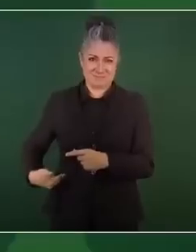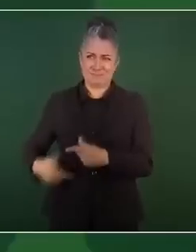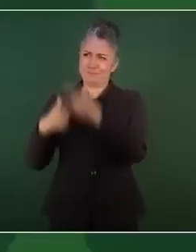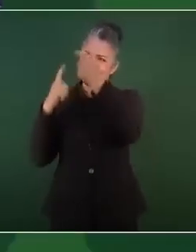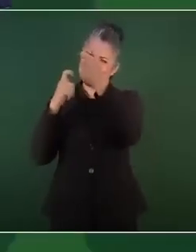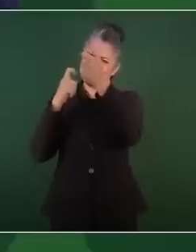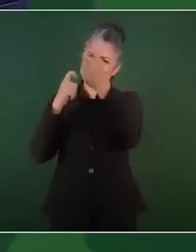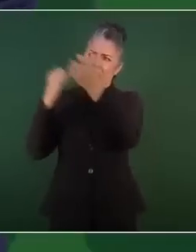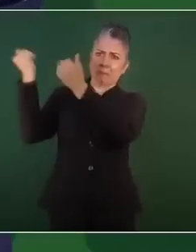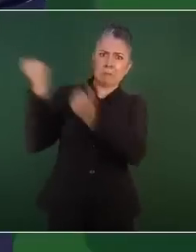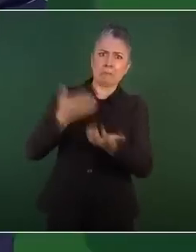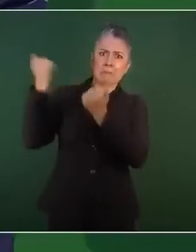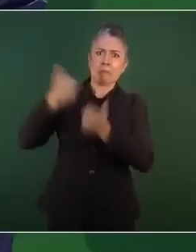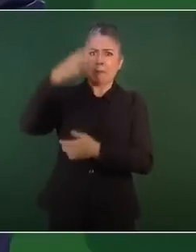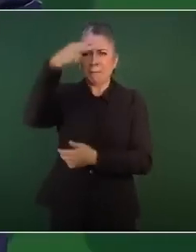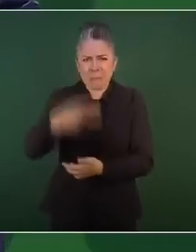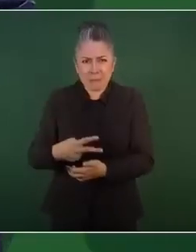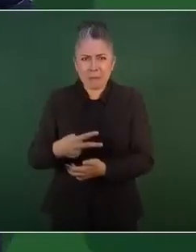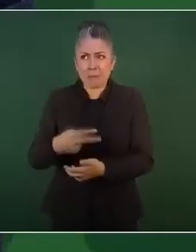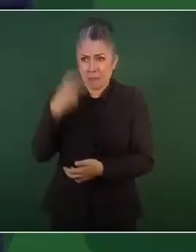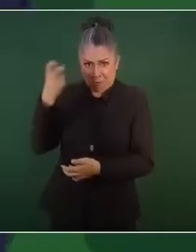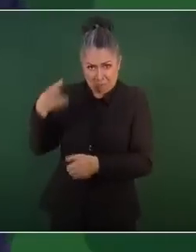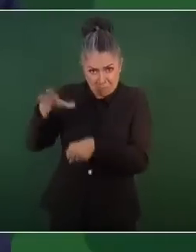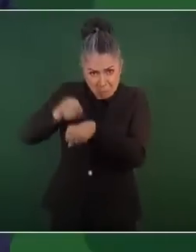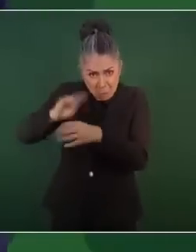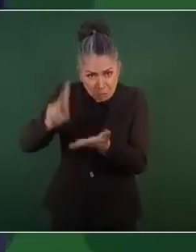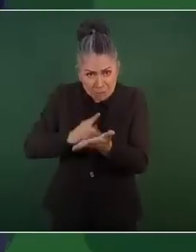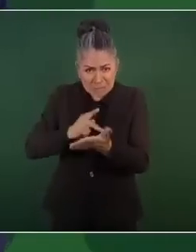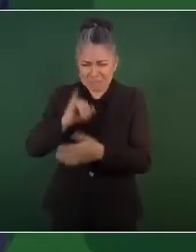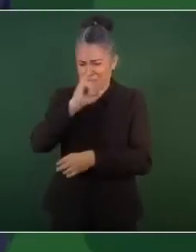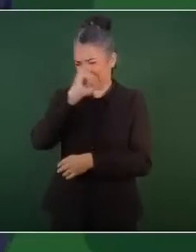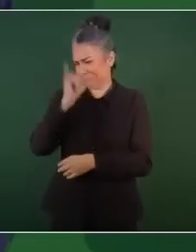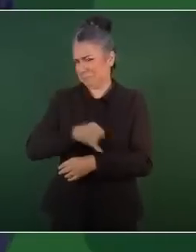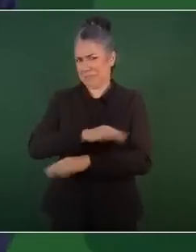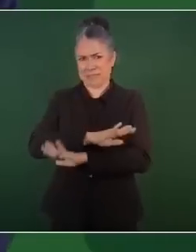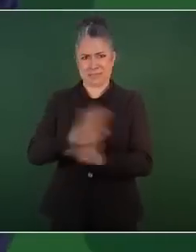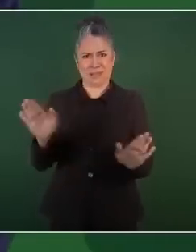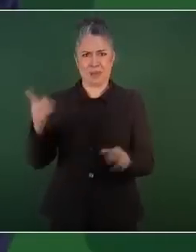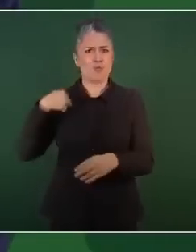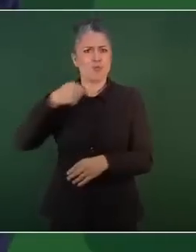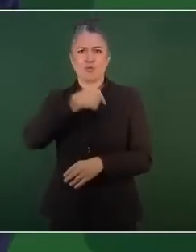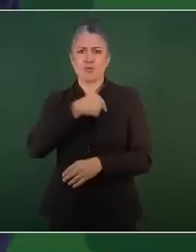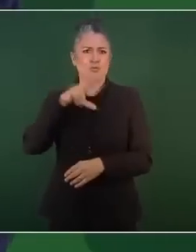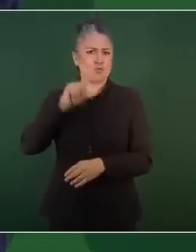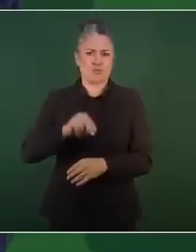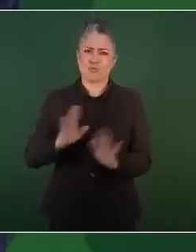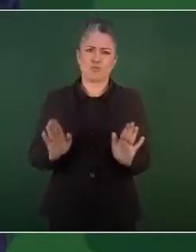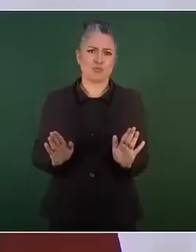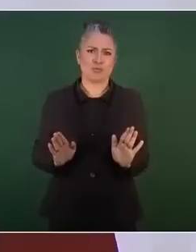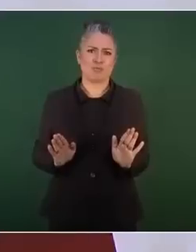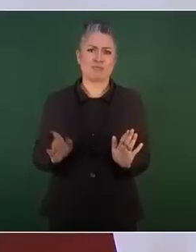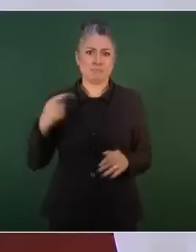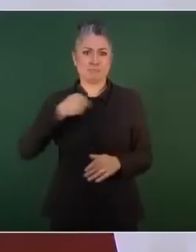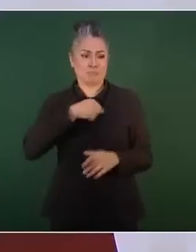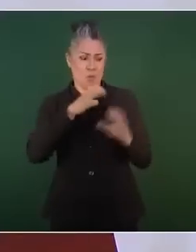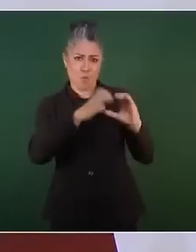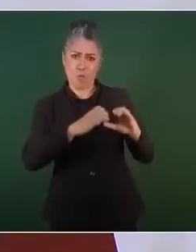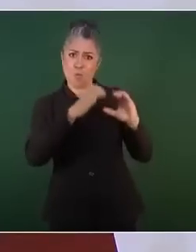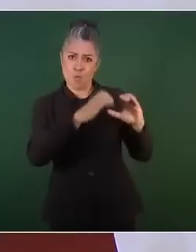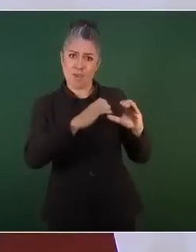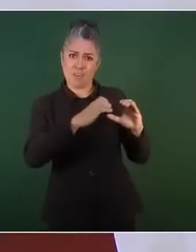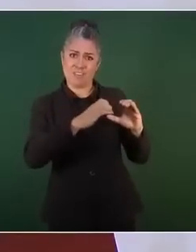Entonces, sí es un tema importante el que cuidemos a nuestras Fuerzas